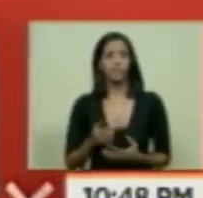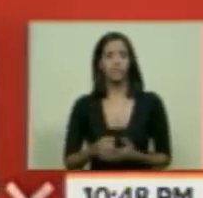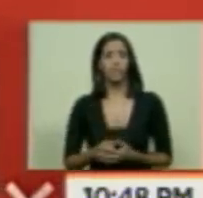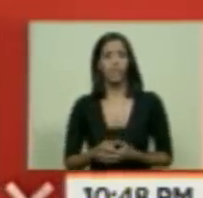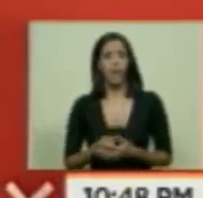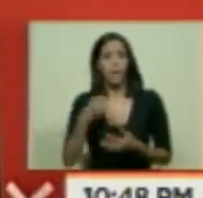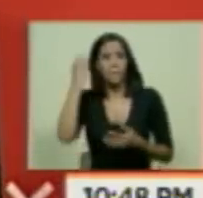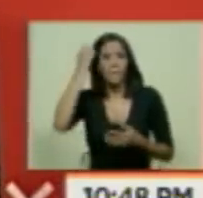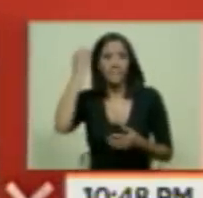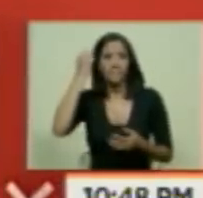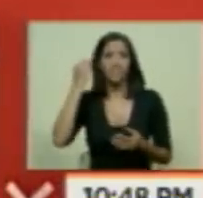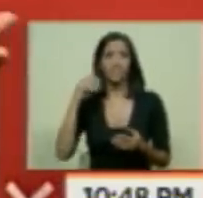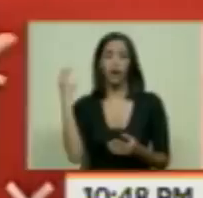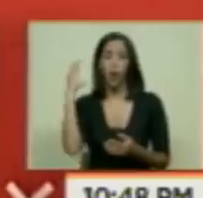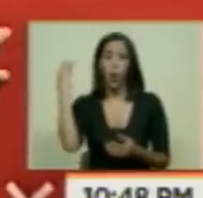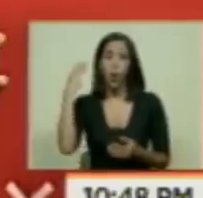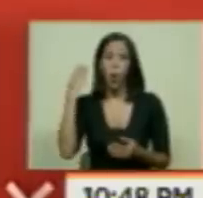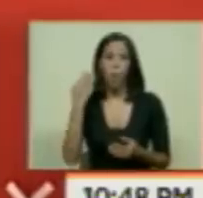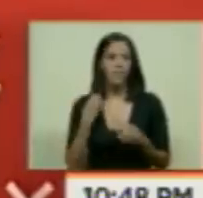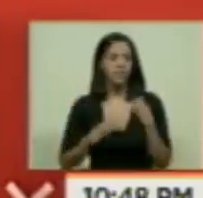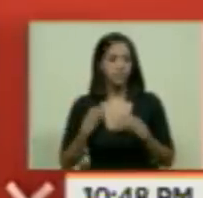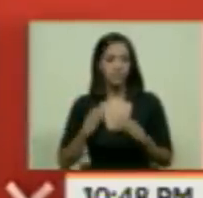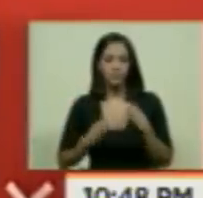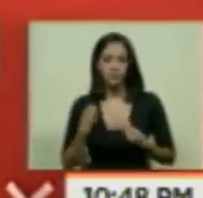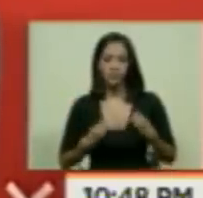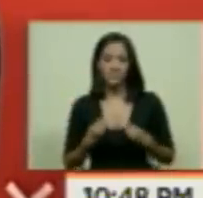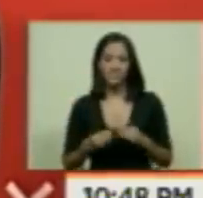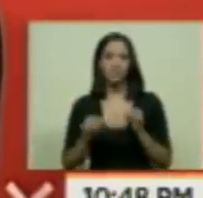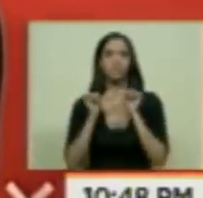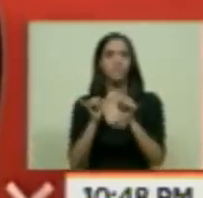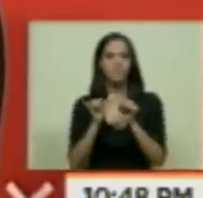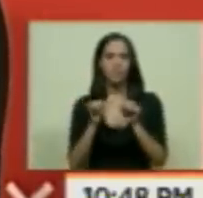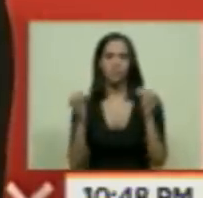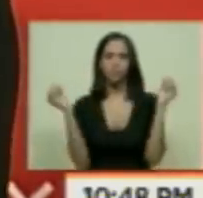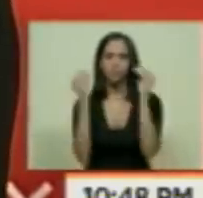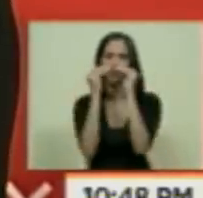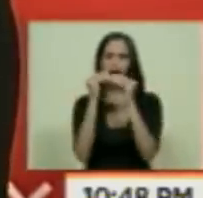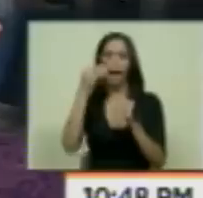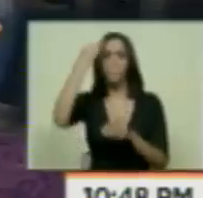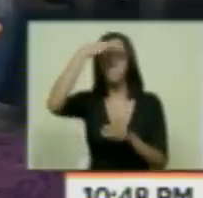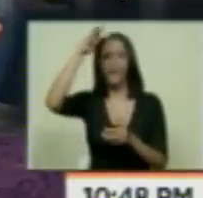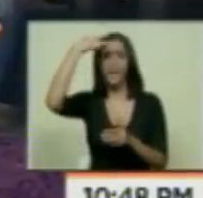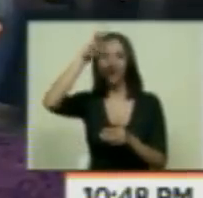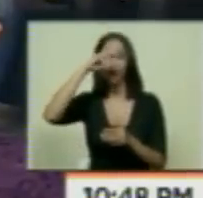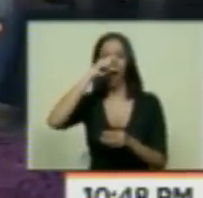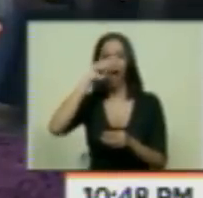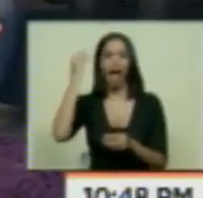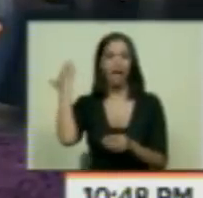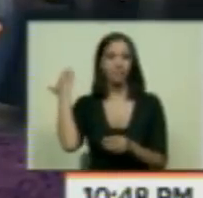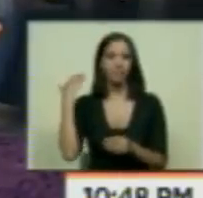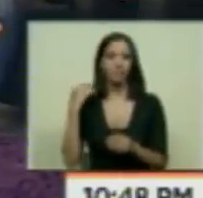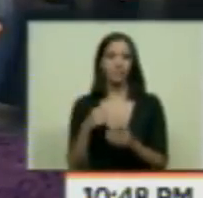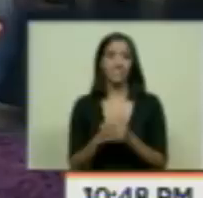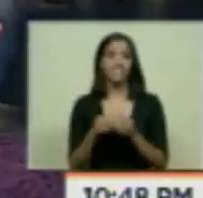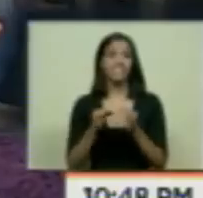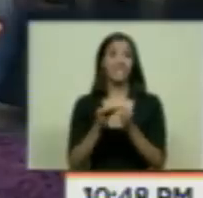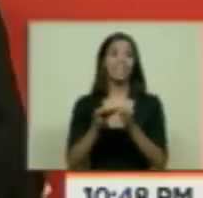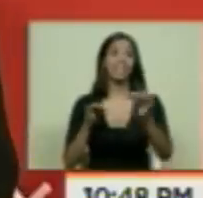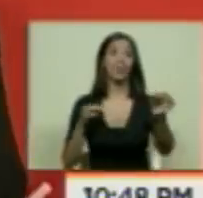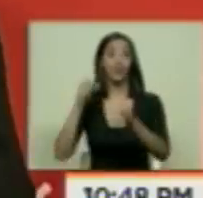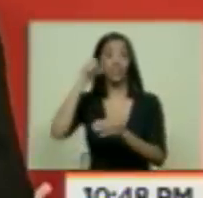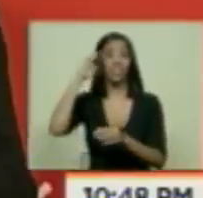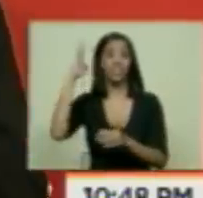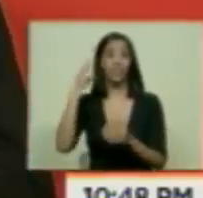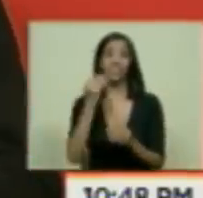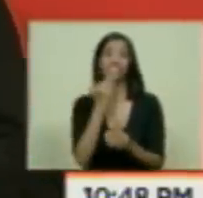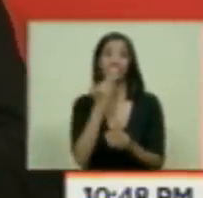Pensar que Colombia ahora comparte el mismo dicho que tenía México hace algunos años. México tan lejos de Dios y tan cerca de Estados Unidos. Entonces la Colombia